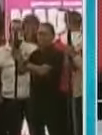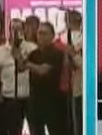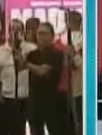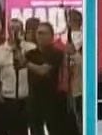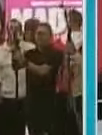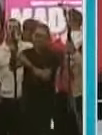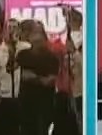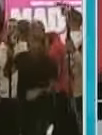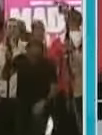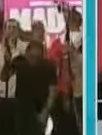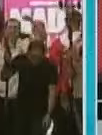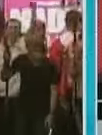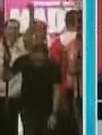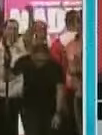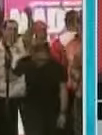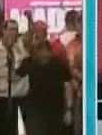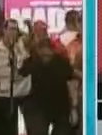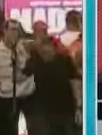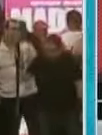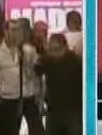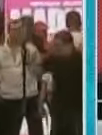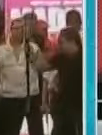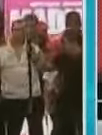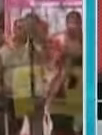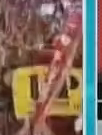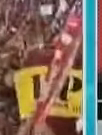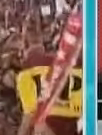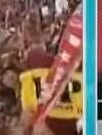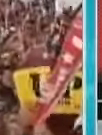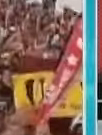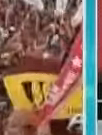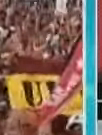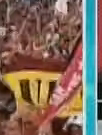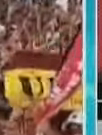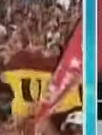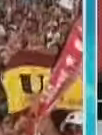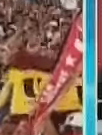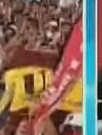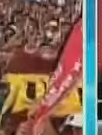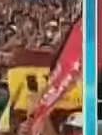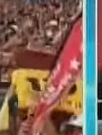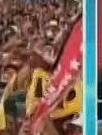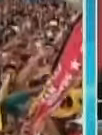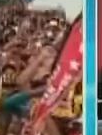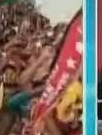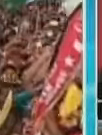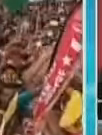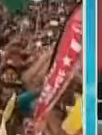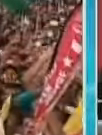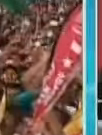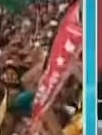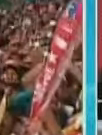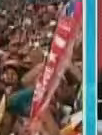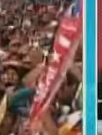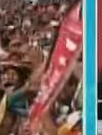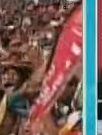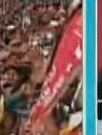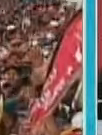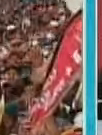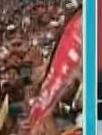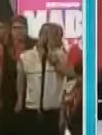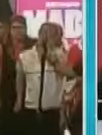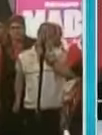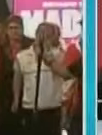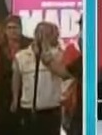en Barinas ganando. Y le digo a la derecha que no trate de manchar